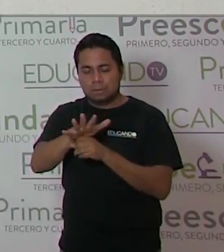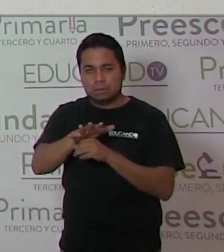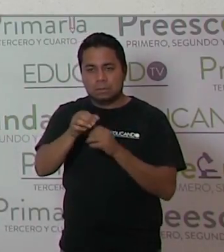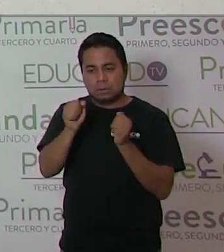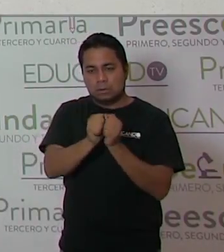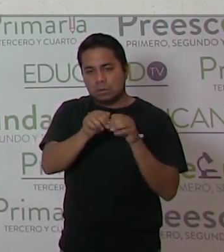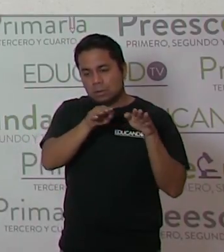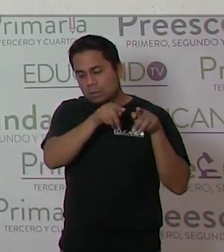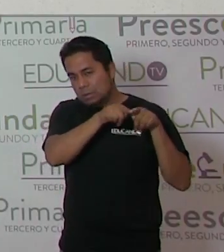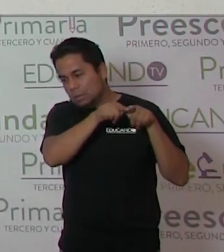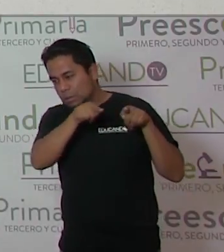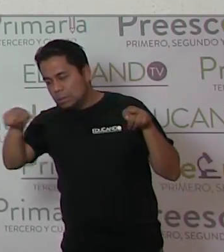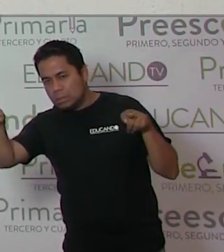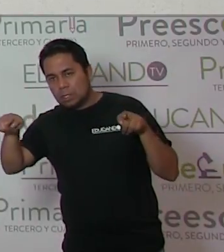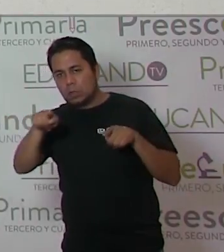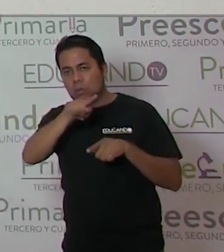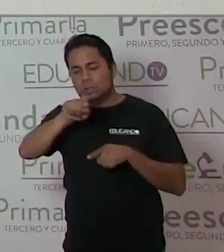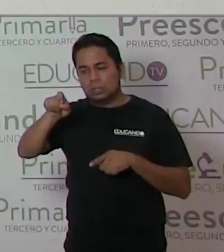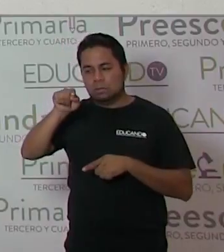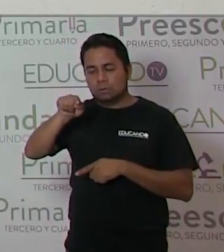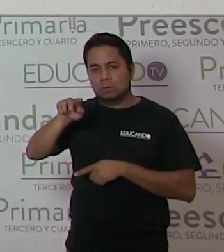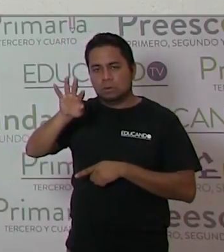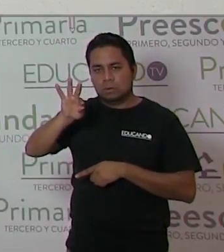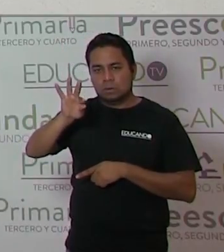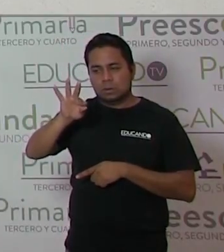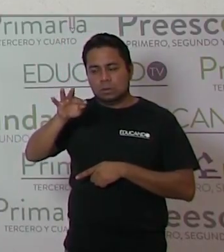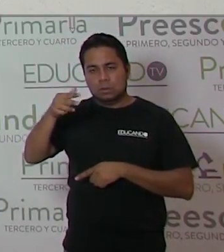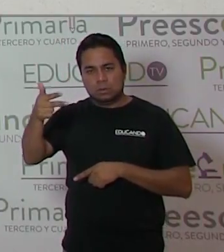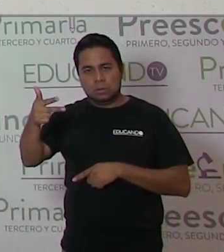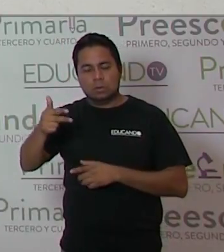con un largo de